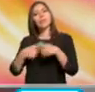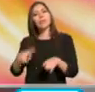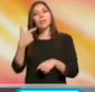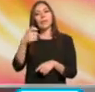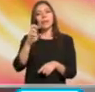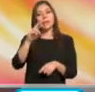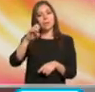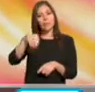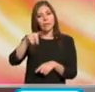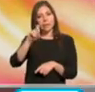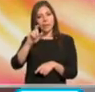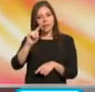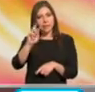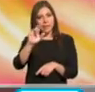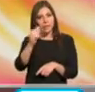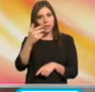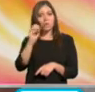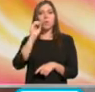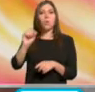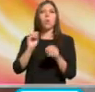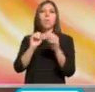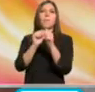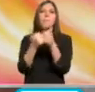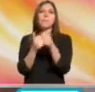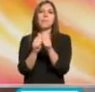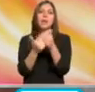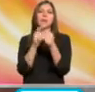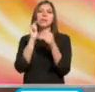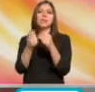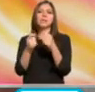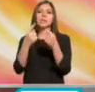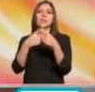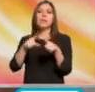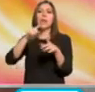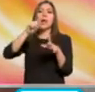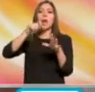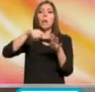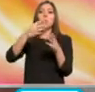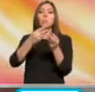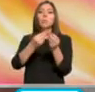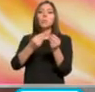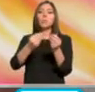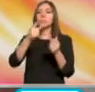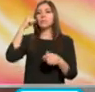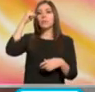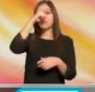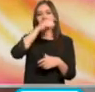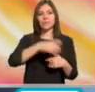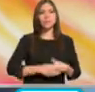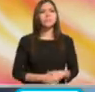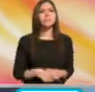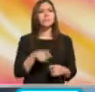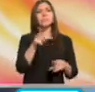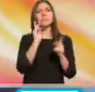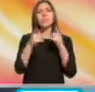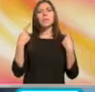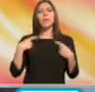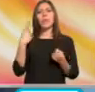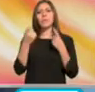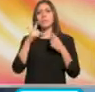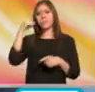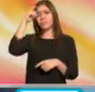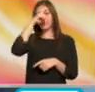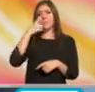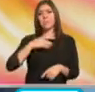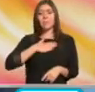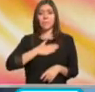germen de los cereales, de los panes, que esa no se solubiliza en el agua. Alicia, pero tú hablabas del estreñimiento, pero hay personas que, por ejemplo, no